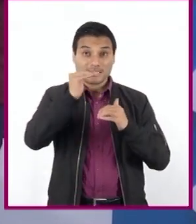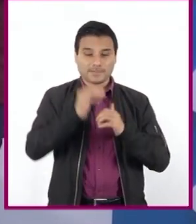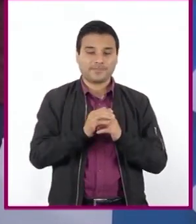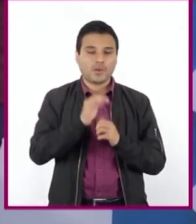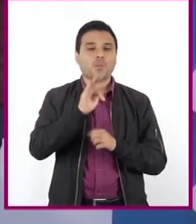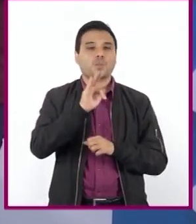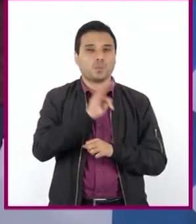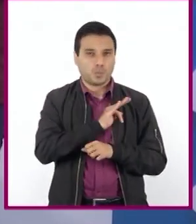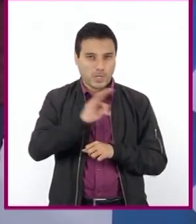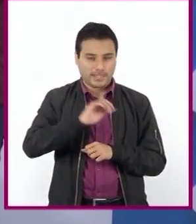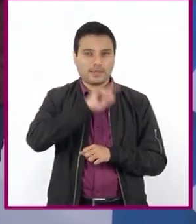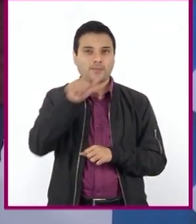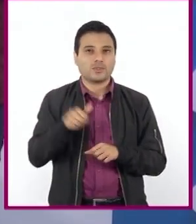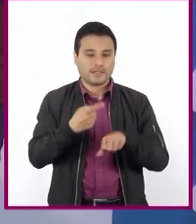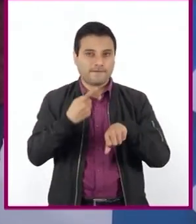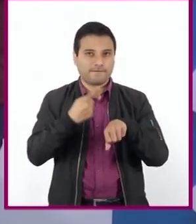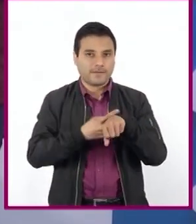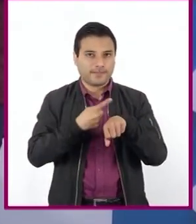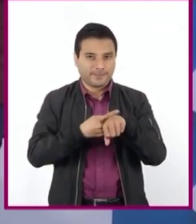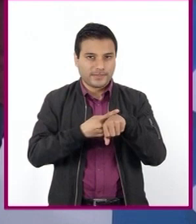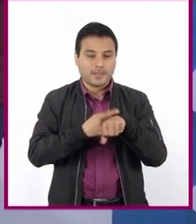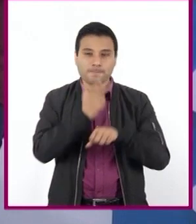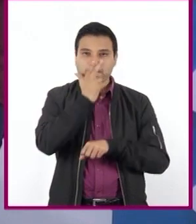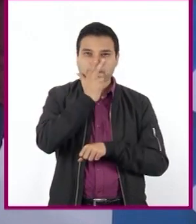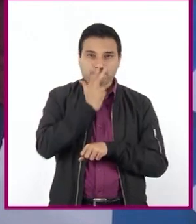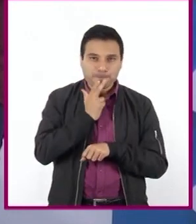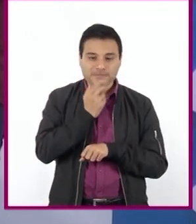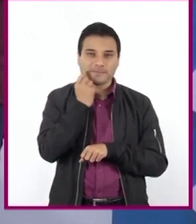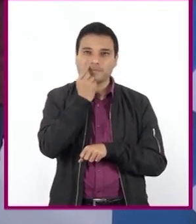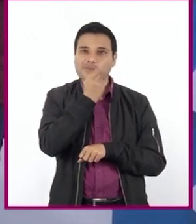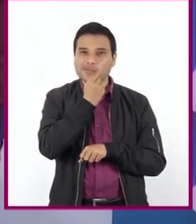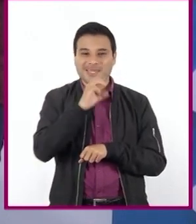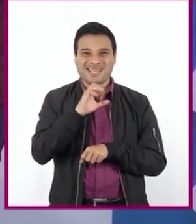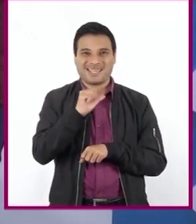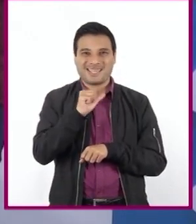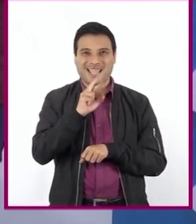adquirir enfermedades tales como diabetes, caries y obesidad.